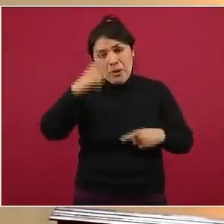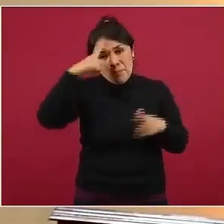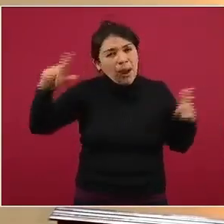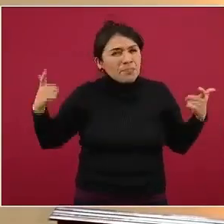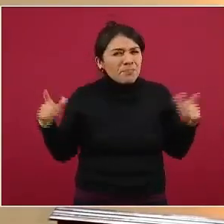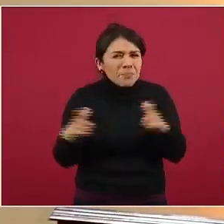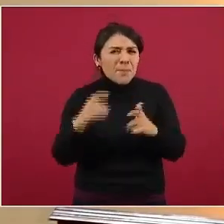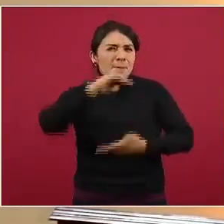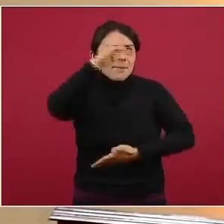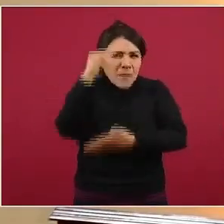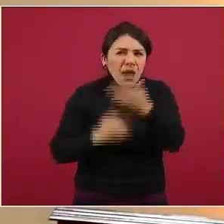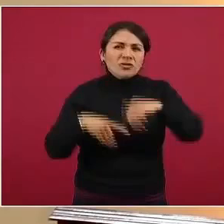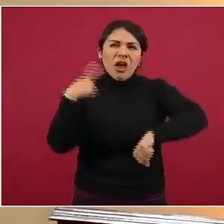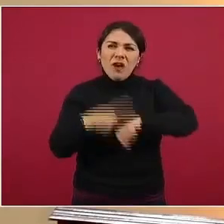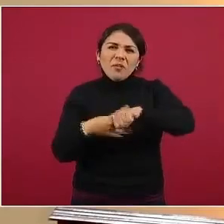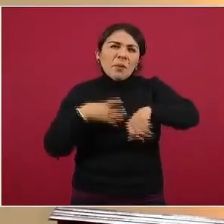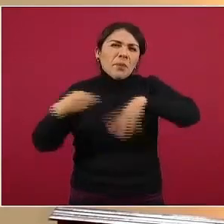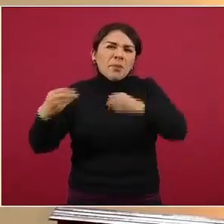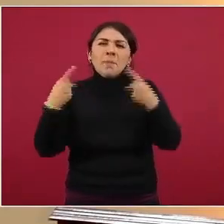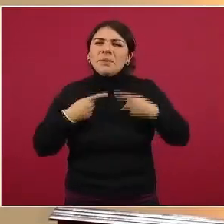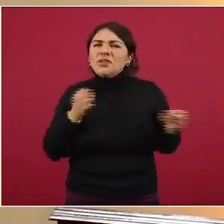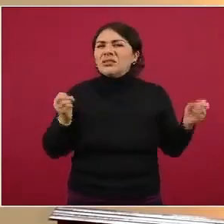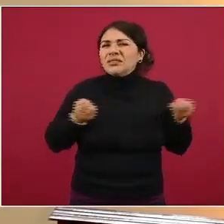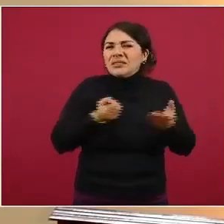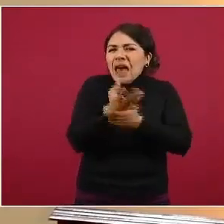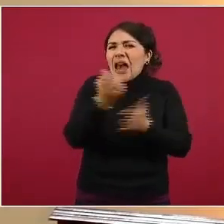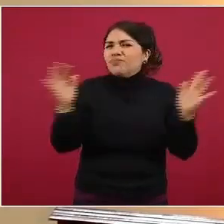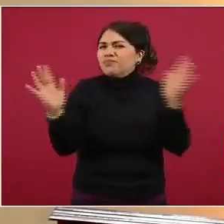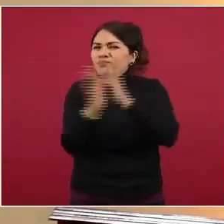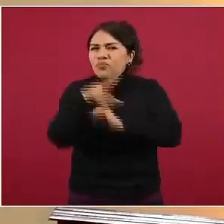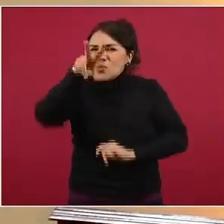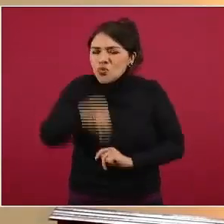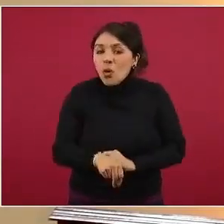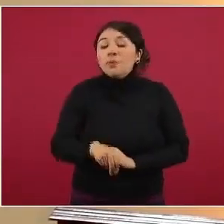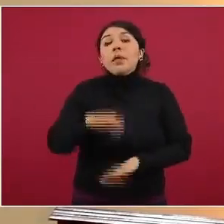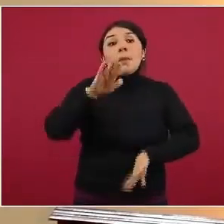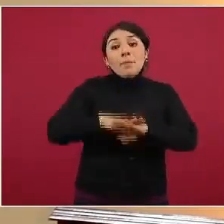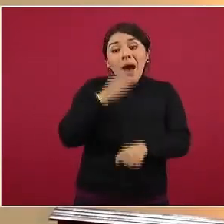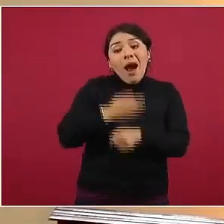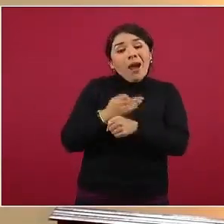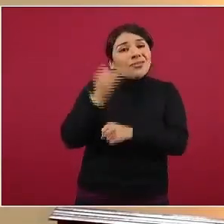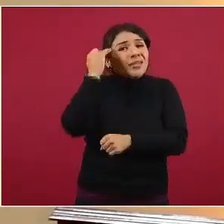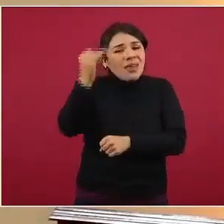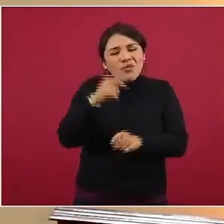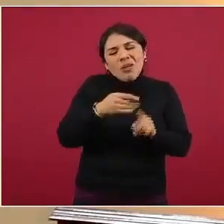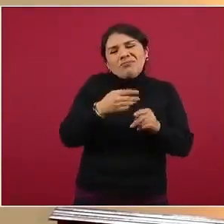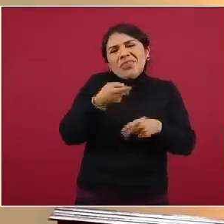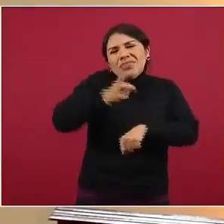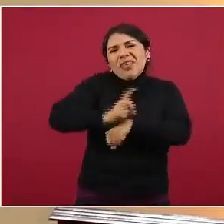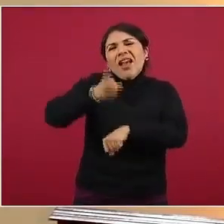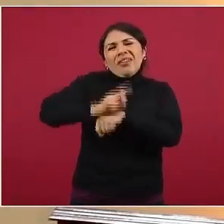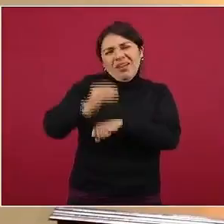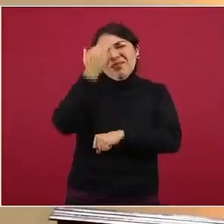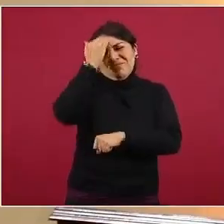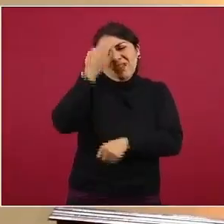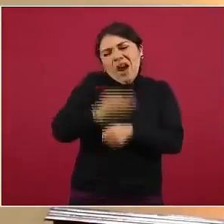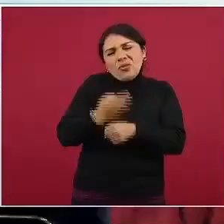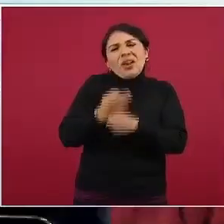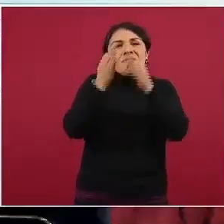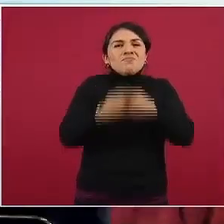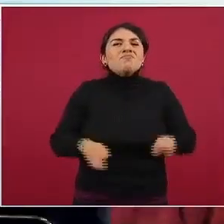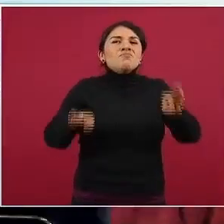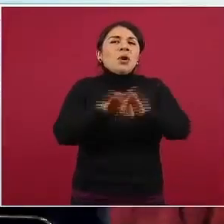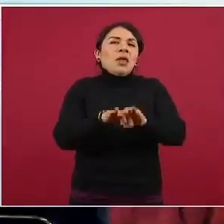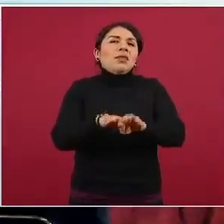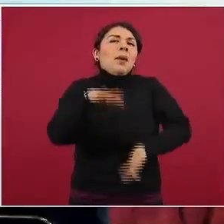disminuir esta circulación y mucho más también en estos días en donde tenemos días